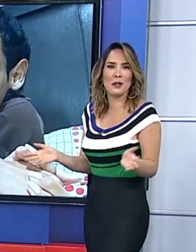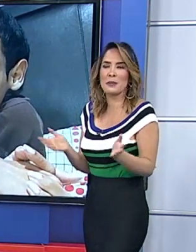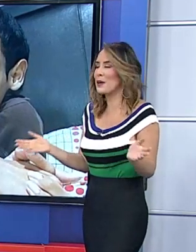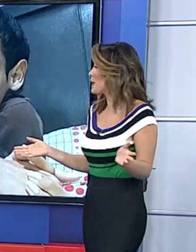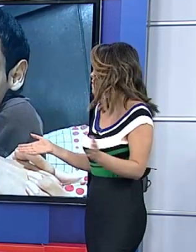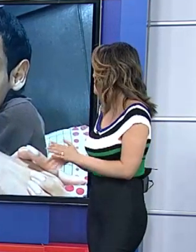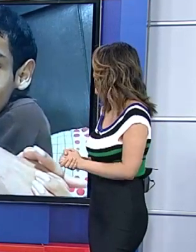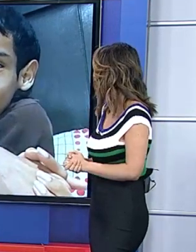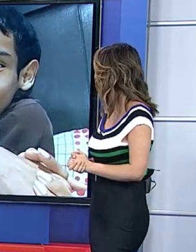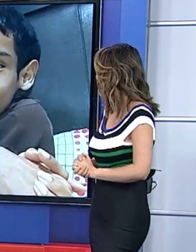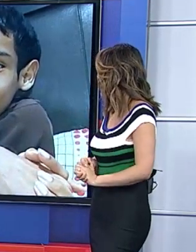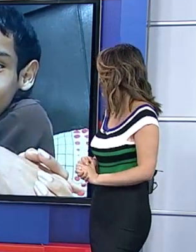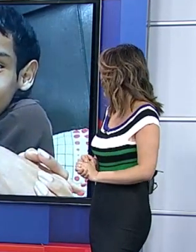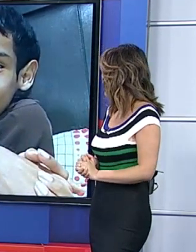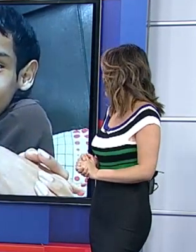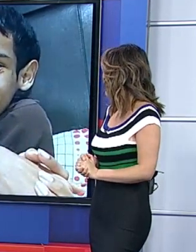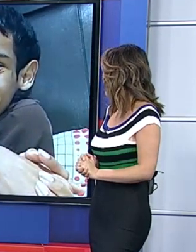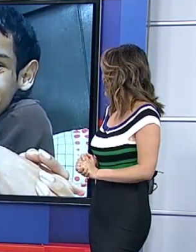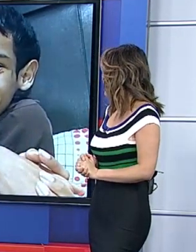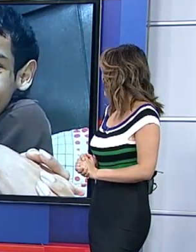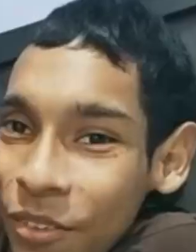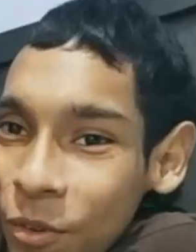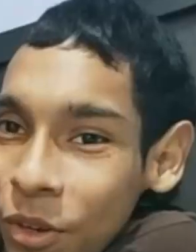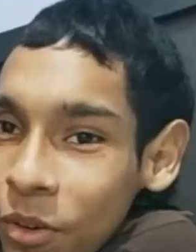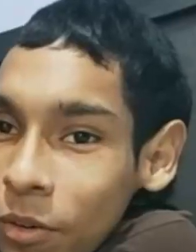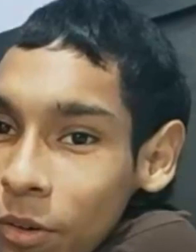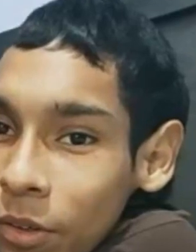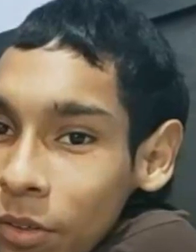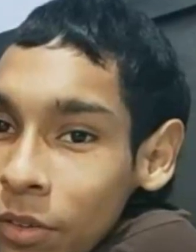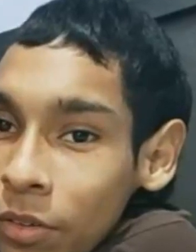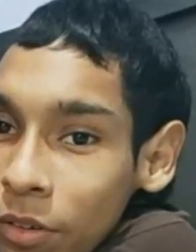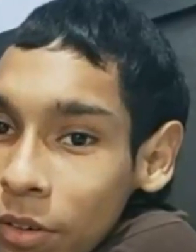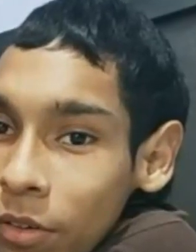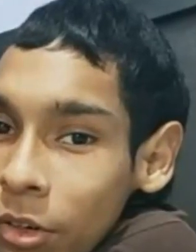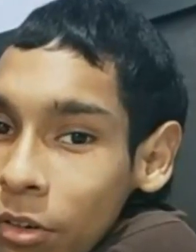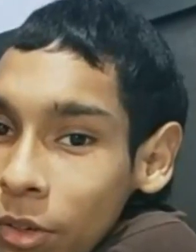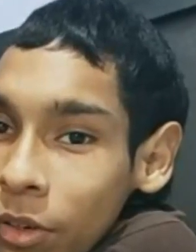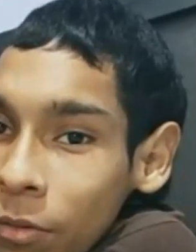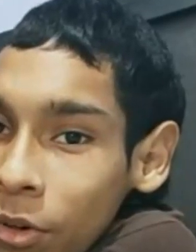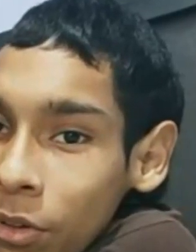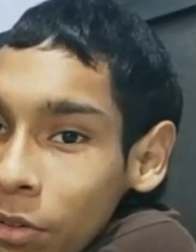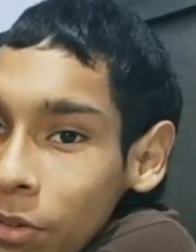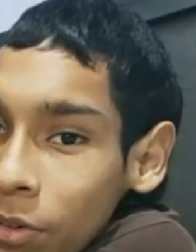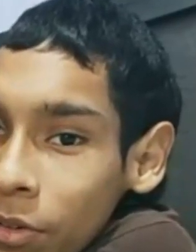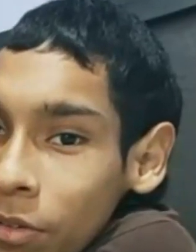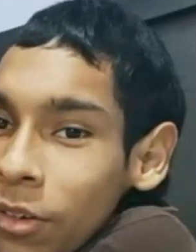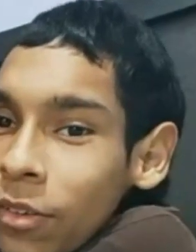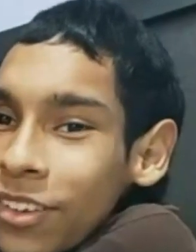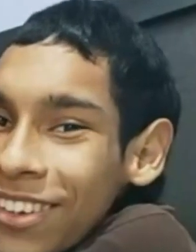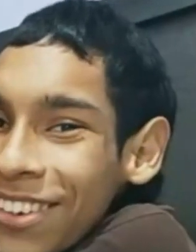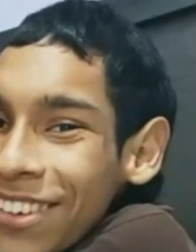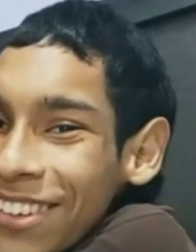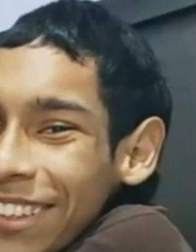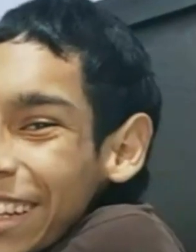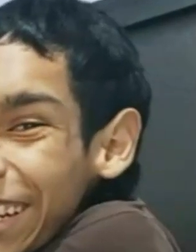suben los videos y van contando sus historias. Y sí, por supuesto, nos pueden seguir en Instagram como Los Siameses Ecuador y en TikTok como Los